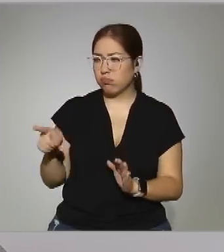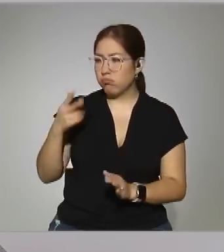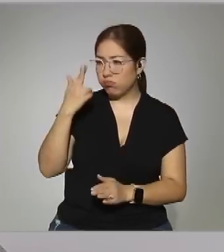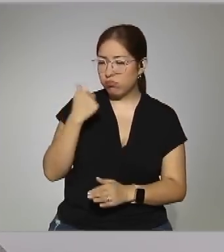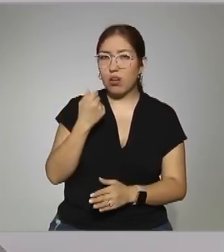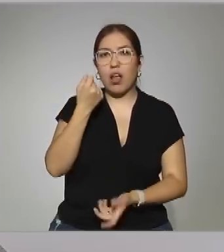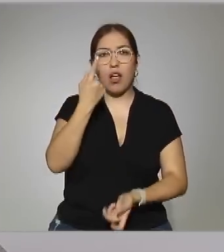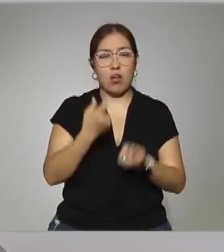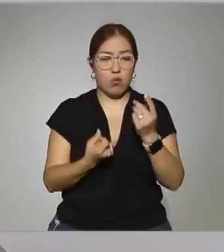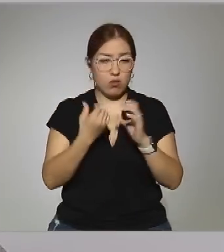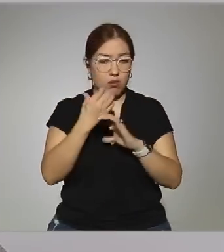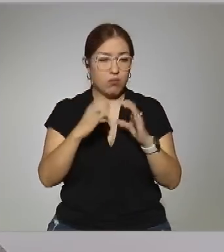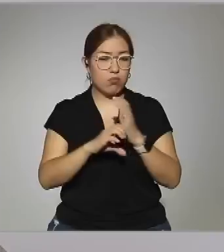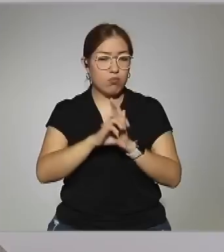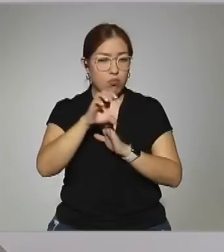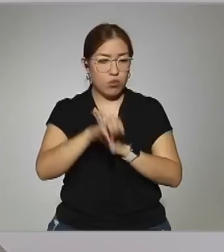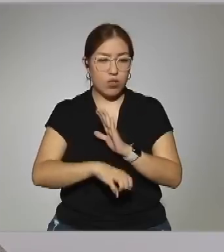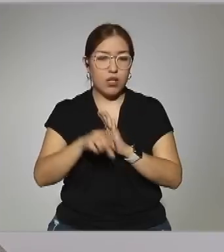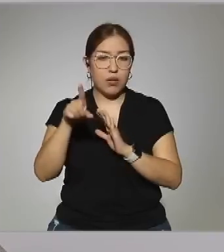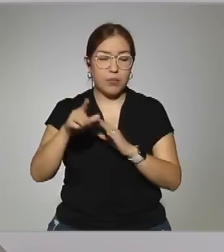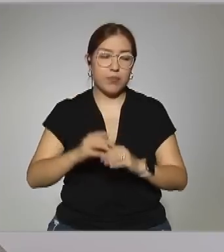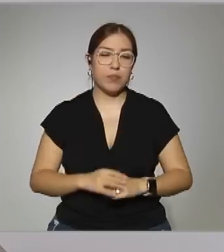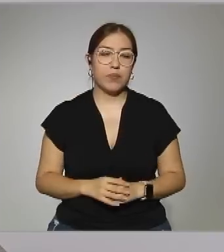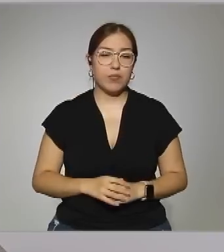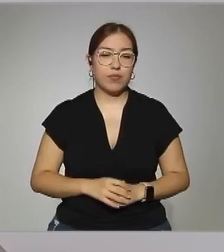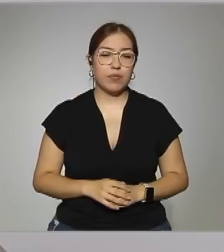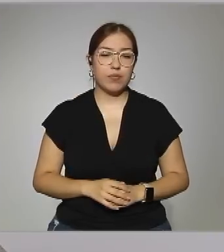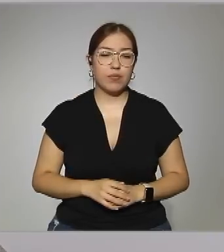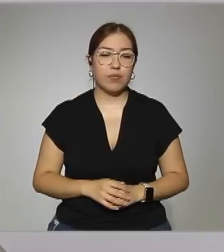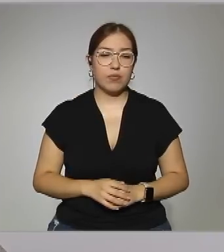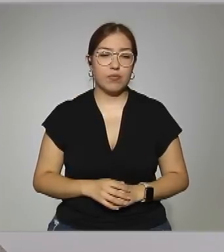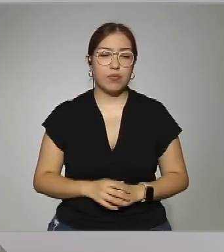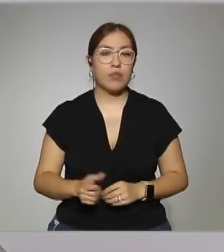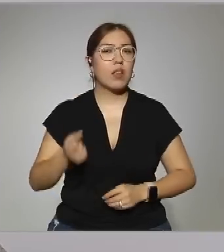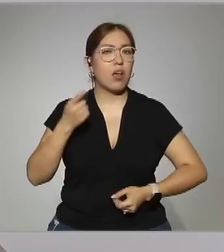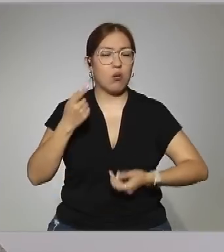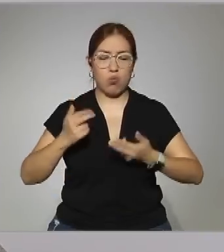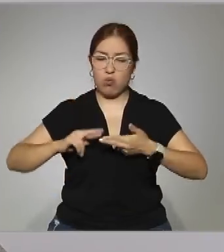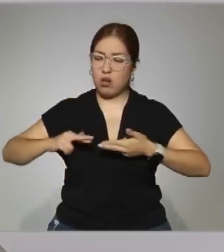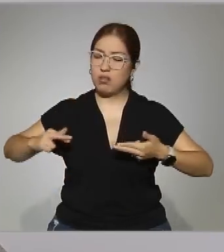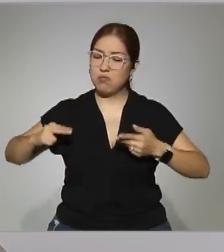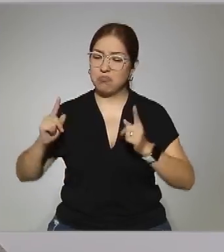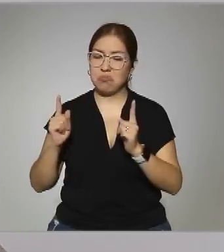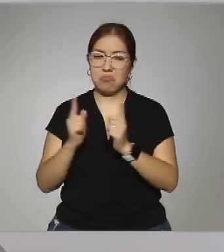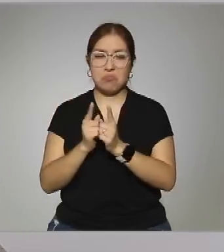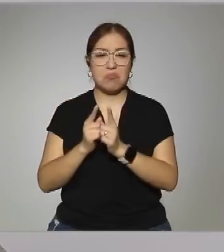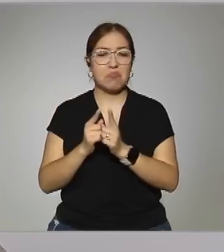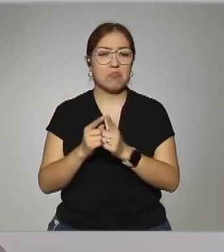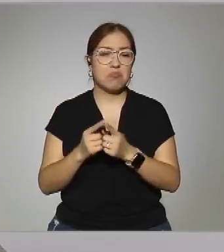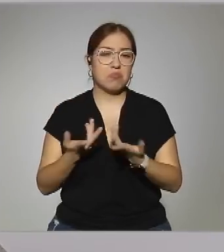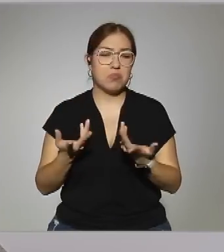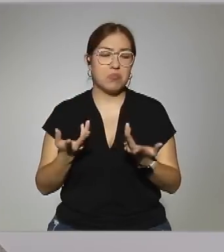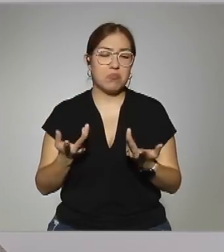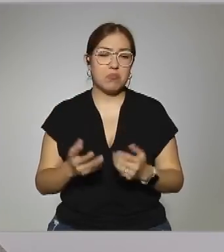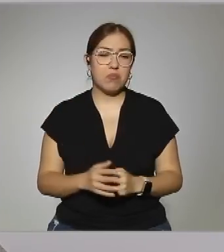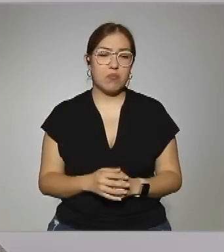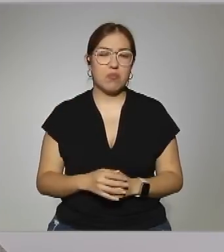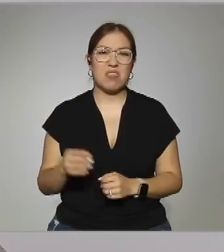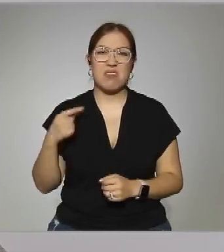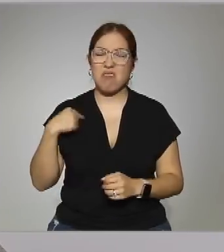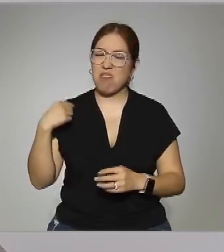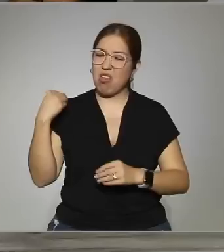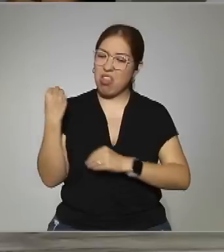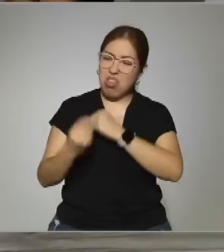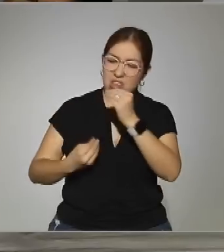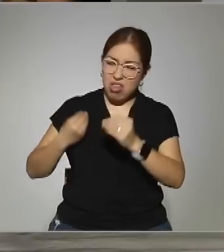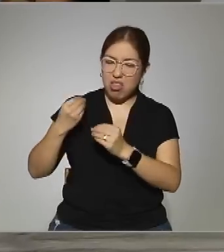algunas cosas que, por ejemplo, ¿no? En algunas relaciones que terminan por decir esto, ¿no? Como siempre me peleo,